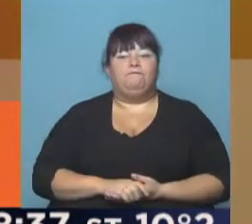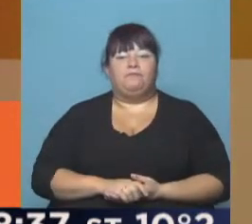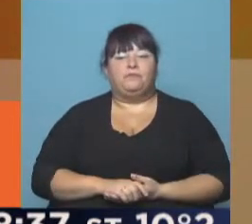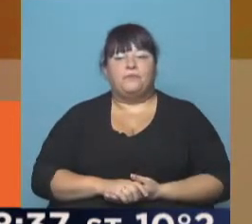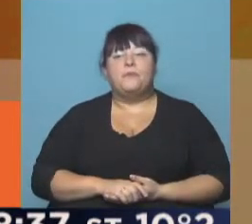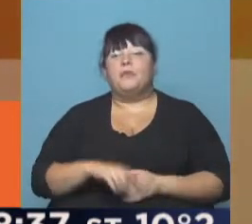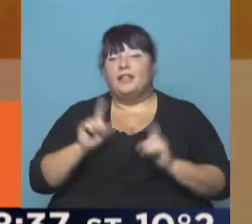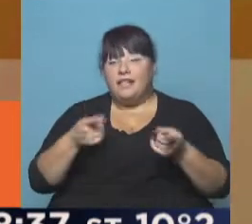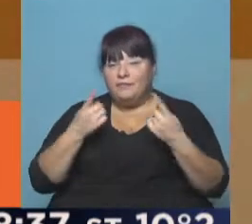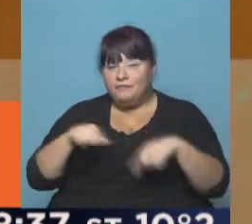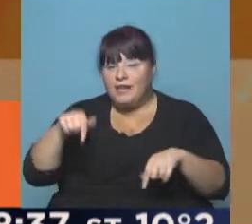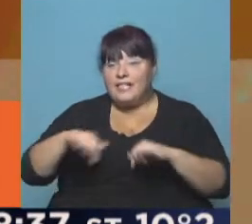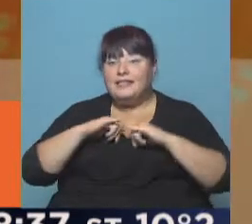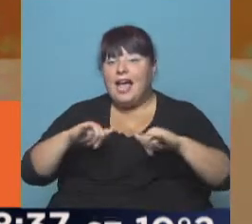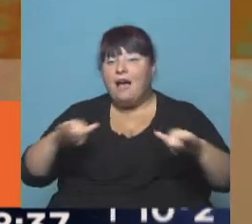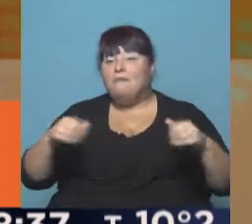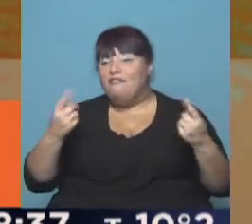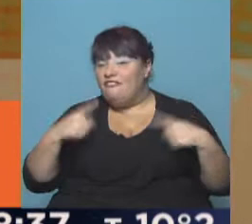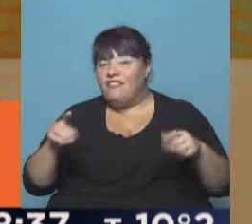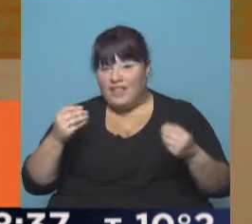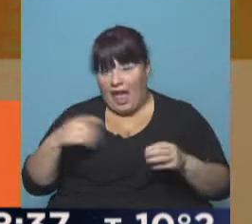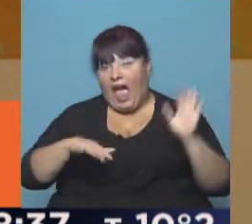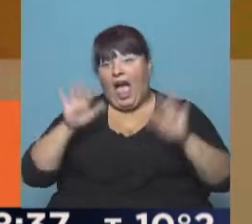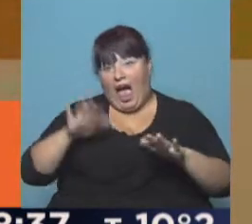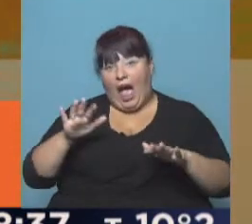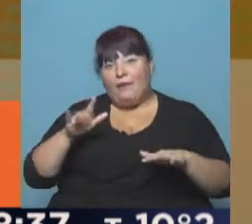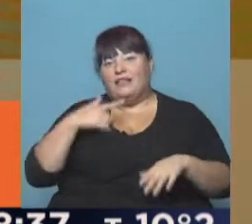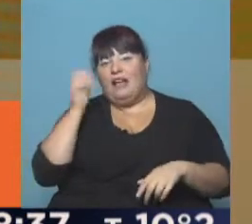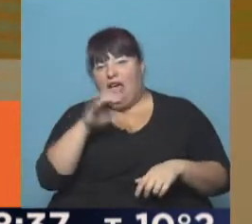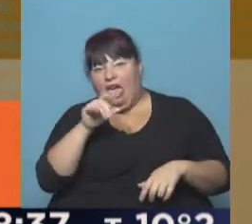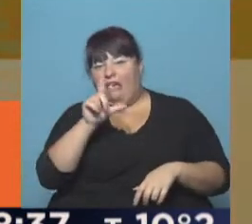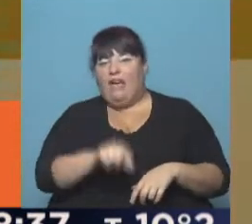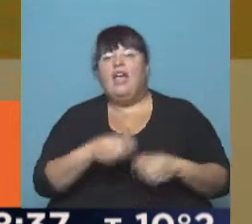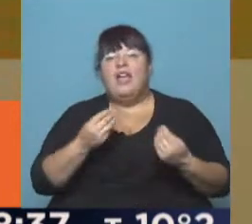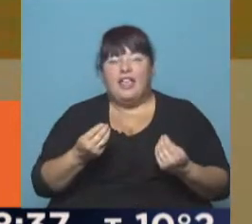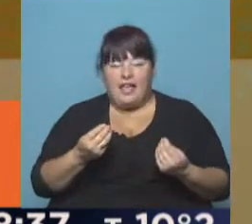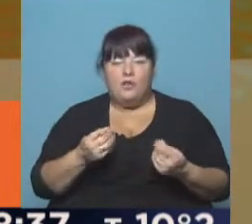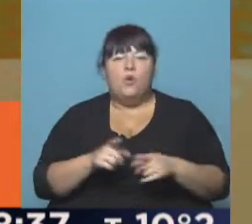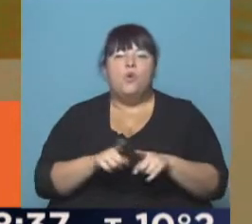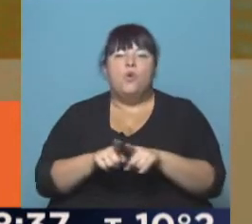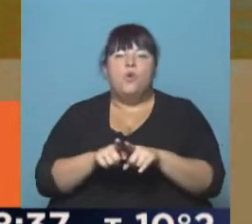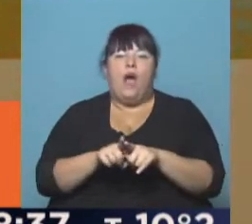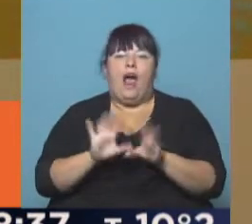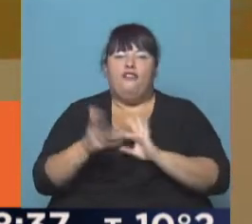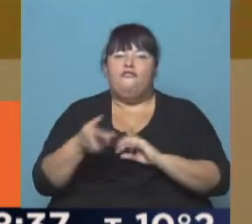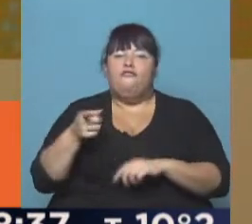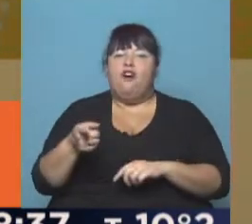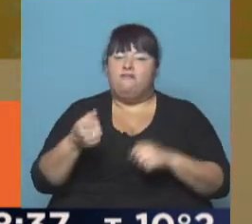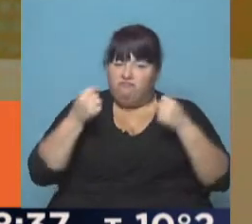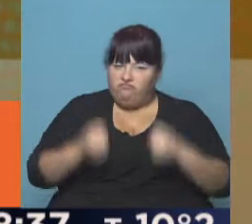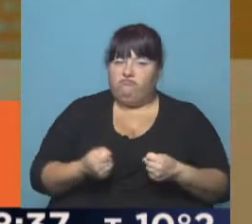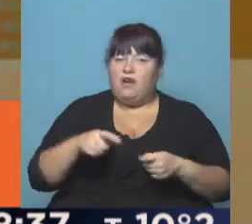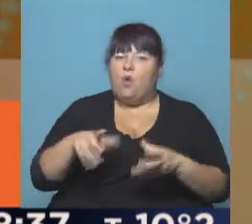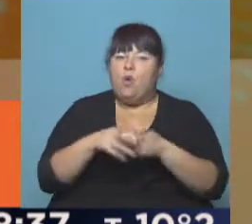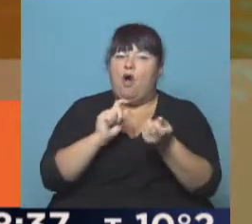y la particularidad de esta campaña que muchas veces fue denostado es esta actitud que se tiene